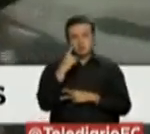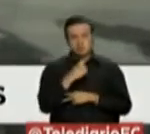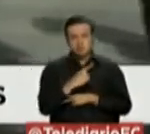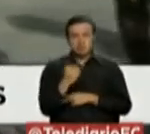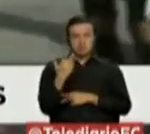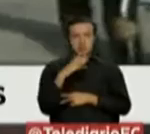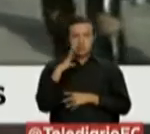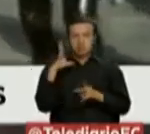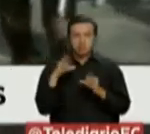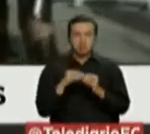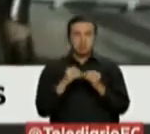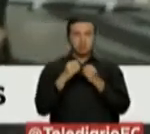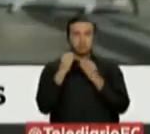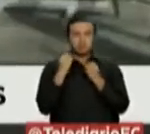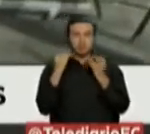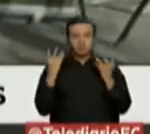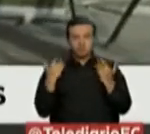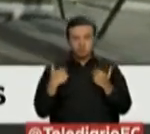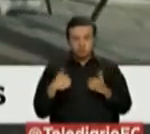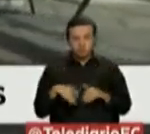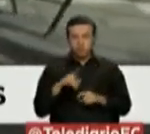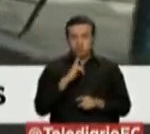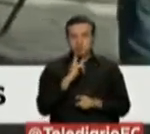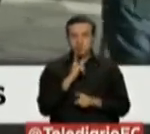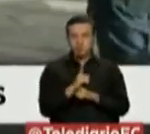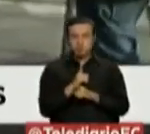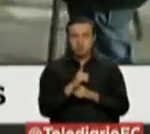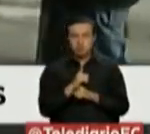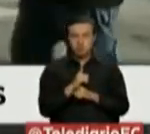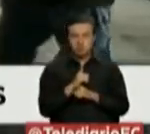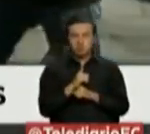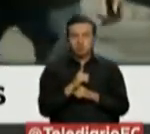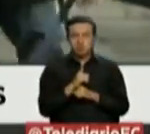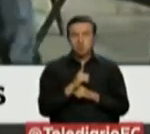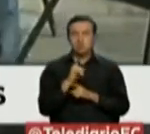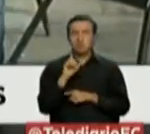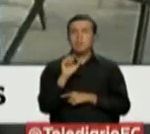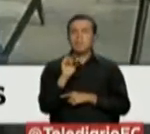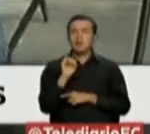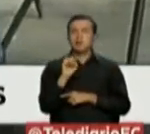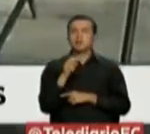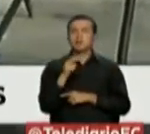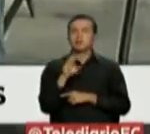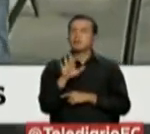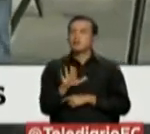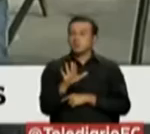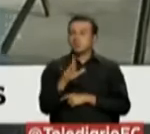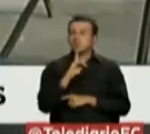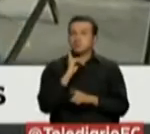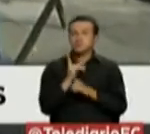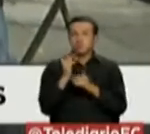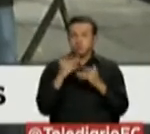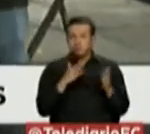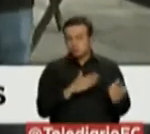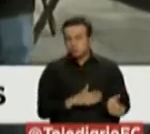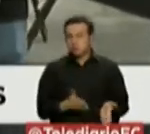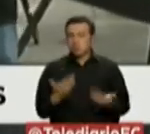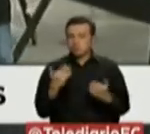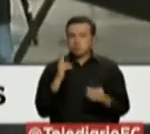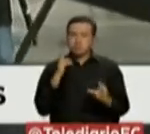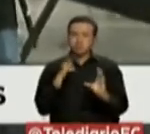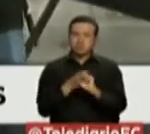está toda la expresión de artística de Mashmack, en este caso, que también estará participando de